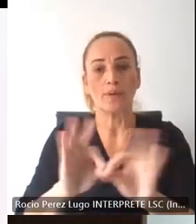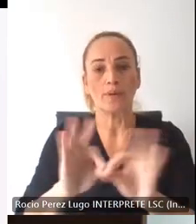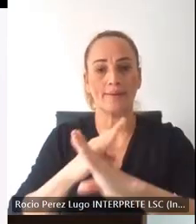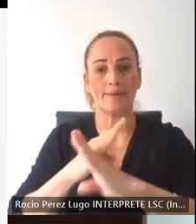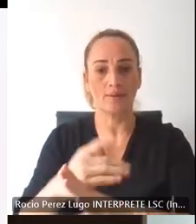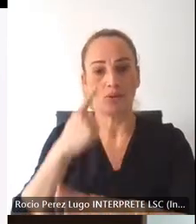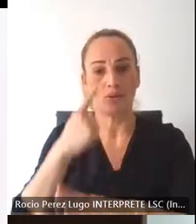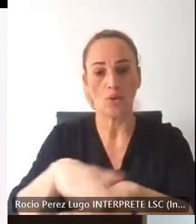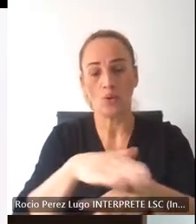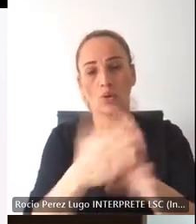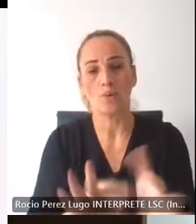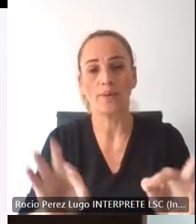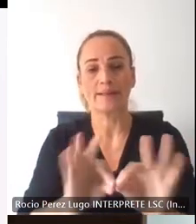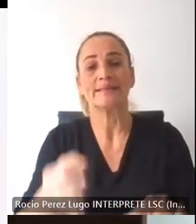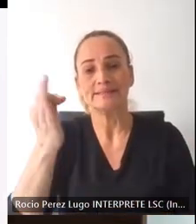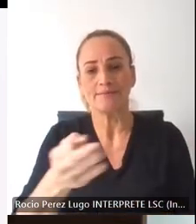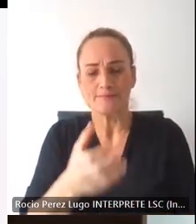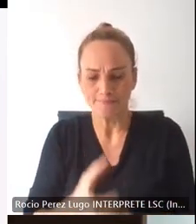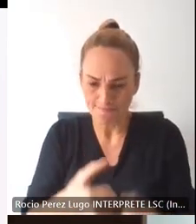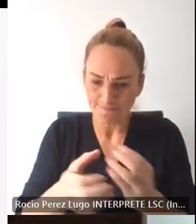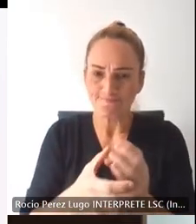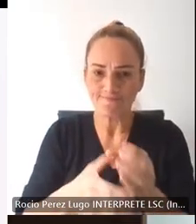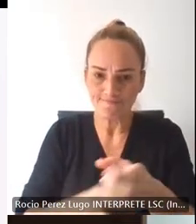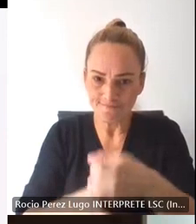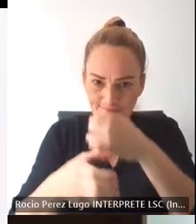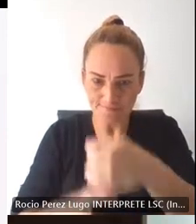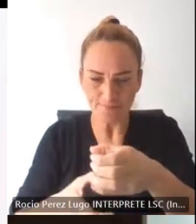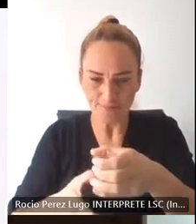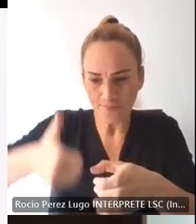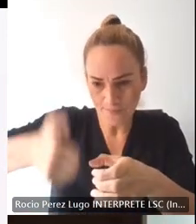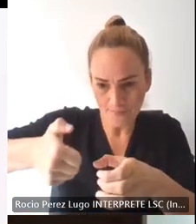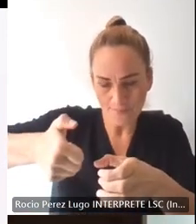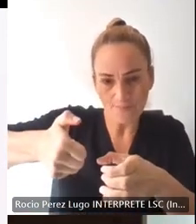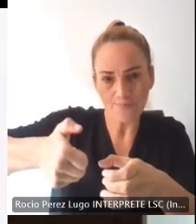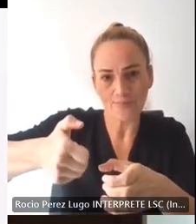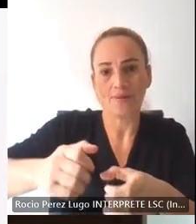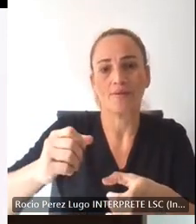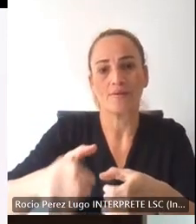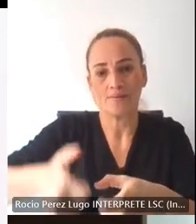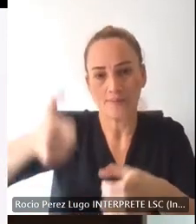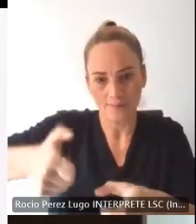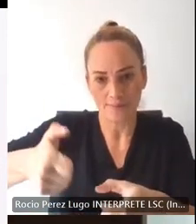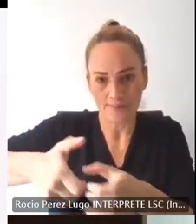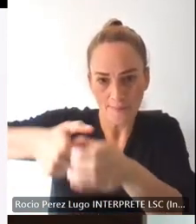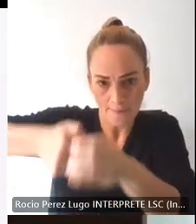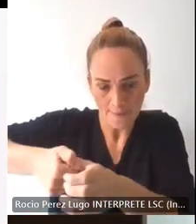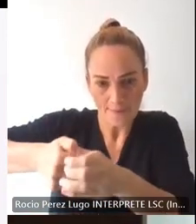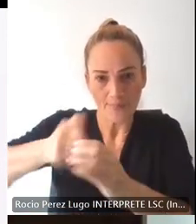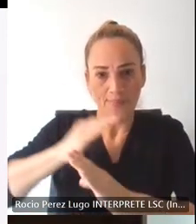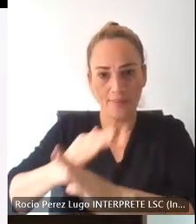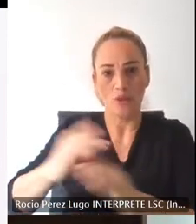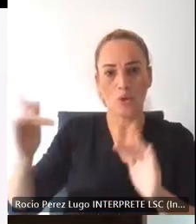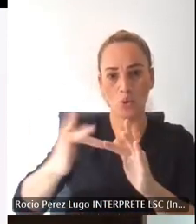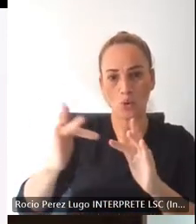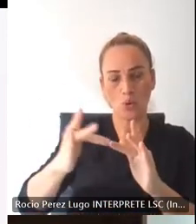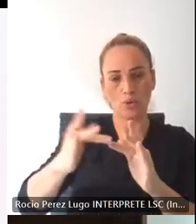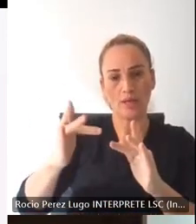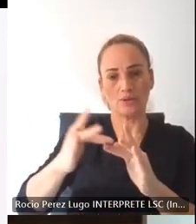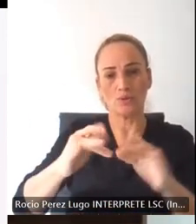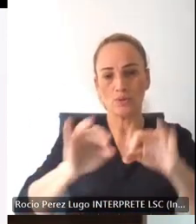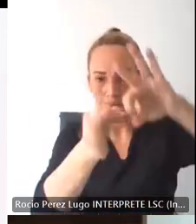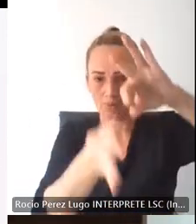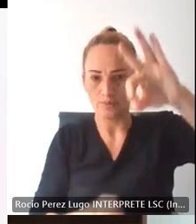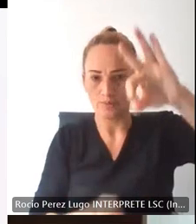lo tanto, la idea es siempre sujetarlo por esta corneta que es grande y es la que nos va a permitir evitar tener contacto directo con la